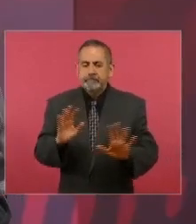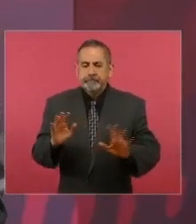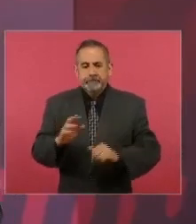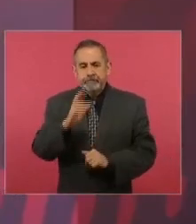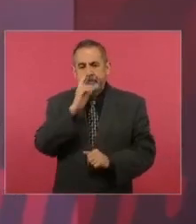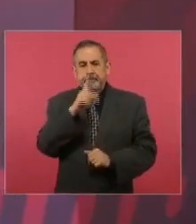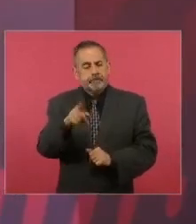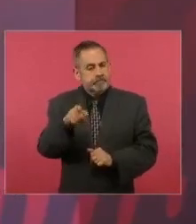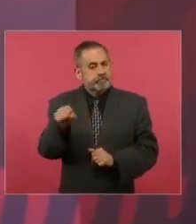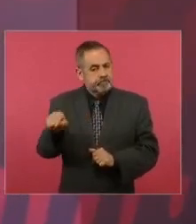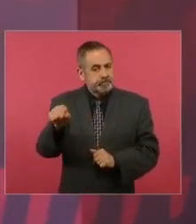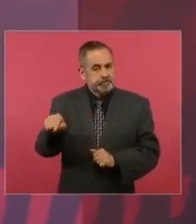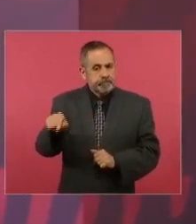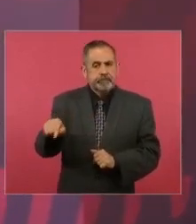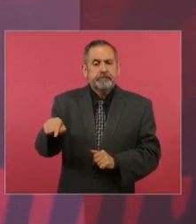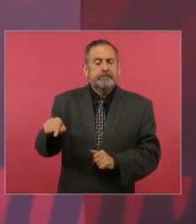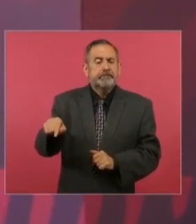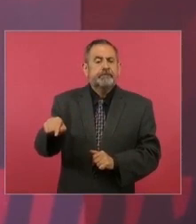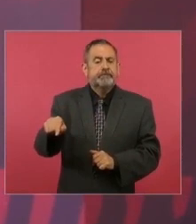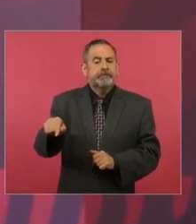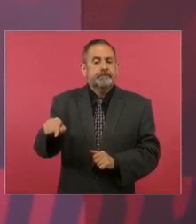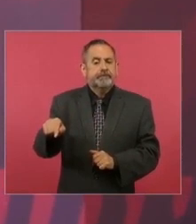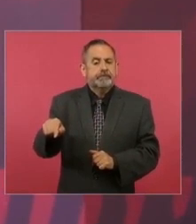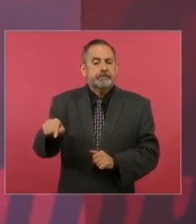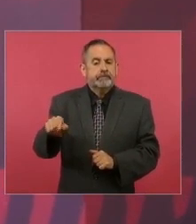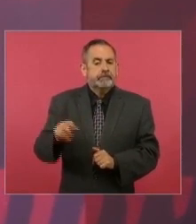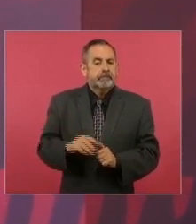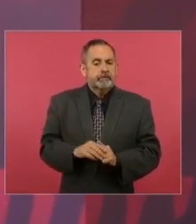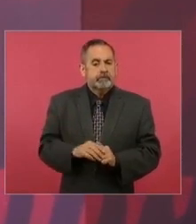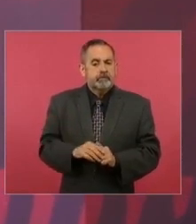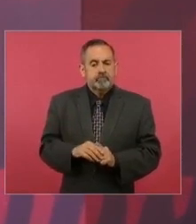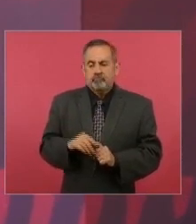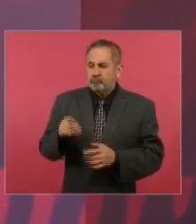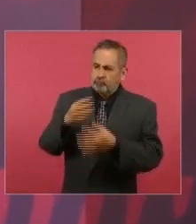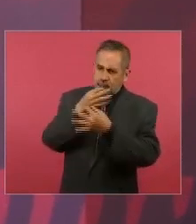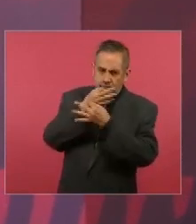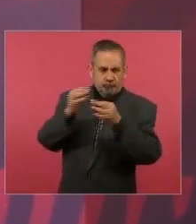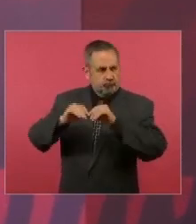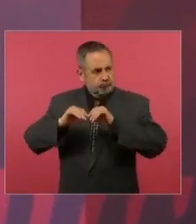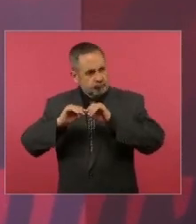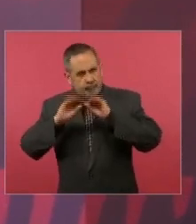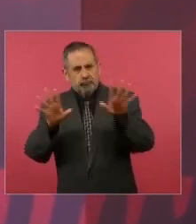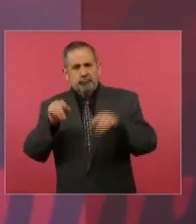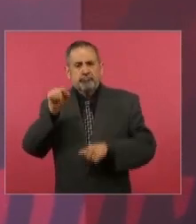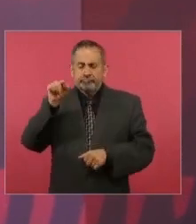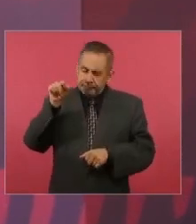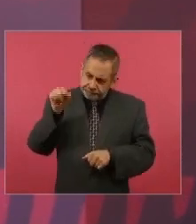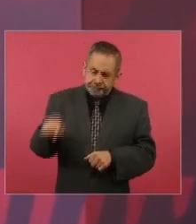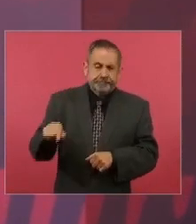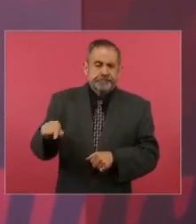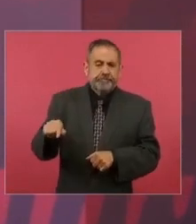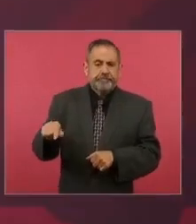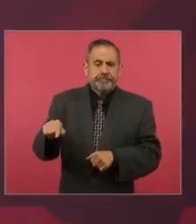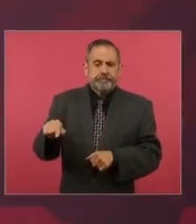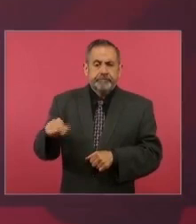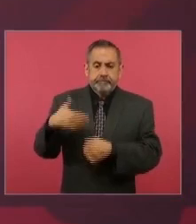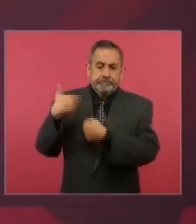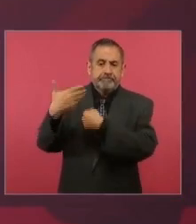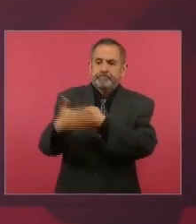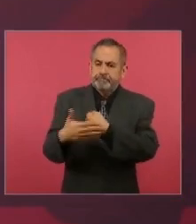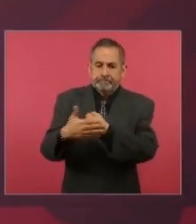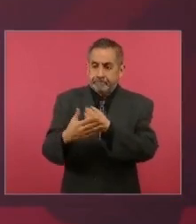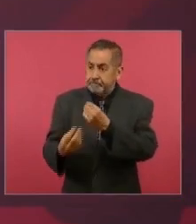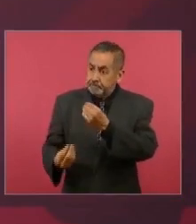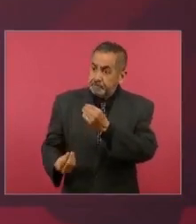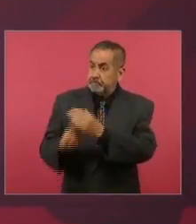a los estándares de protección de datos personales que deberían de vigilar todos los entes públicos que están solicitando